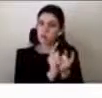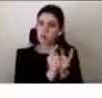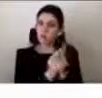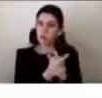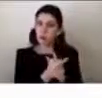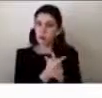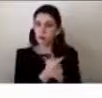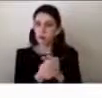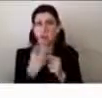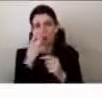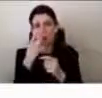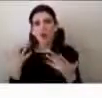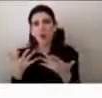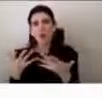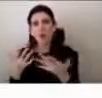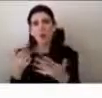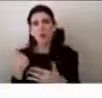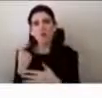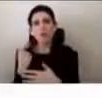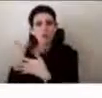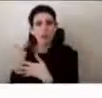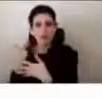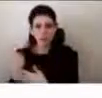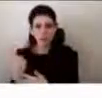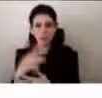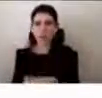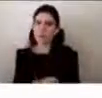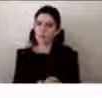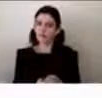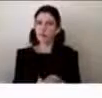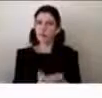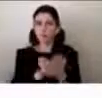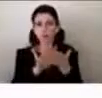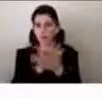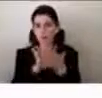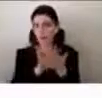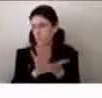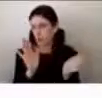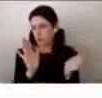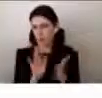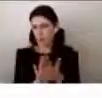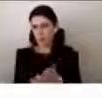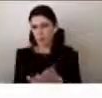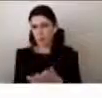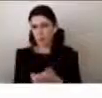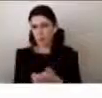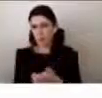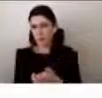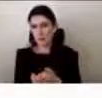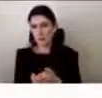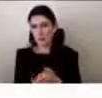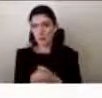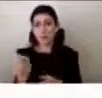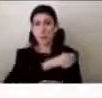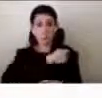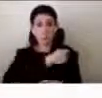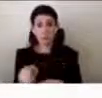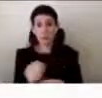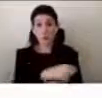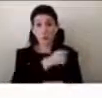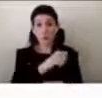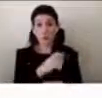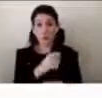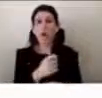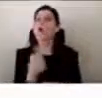colaboración. Por ejemplo, jugar a cuántas veces vamos a hacer que la pelota pase de un lado a otro sin que se nos caiga, podemos ir modulando